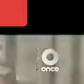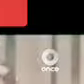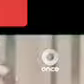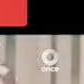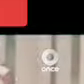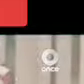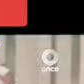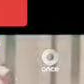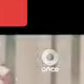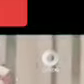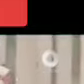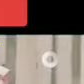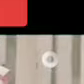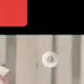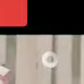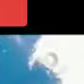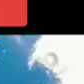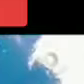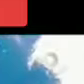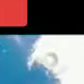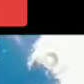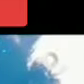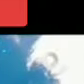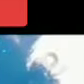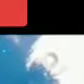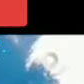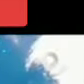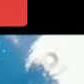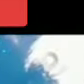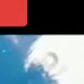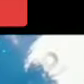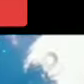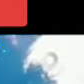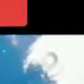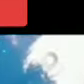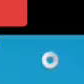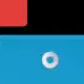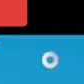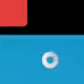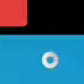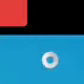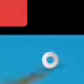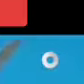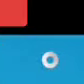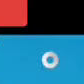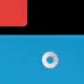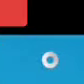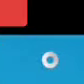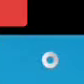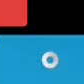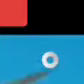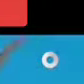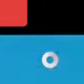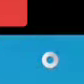sus tierras al vencer los contratos. Con imágenes de Christopher Dávila y Dante Gutiérrez